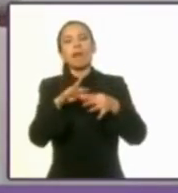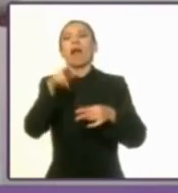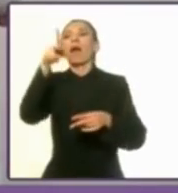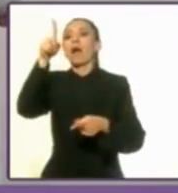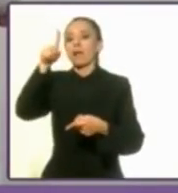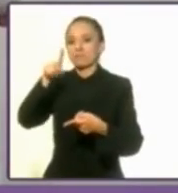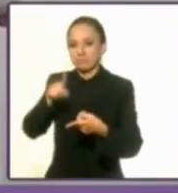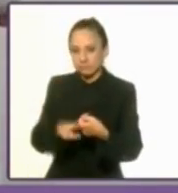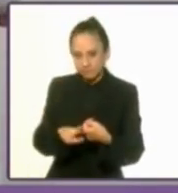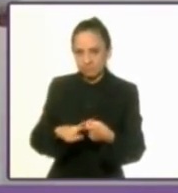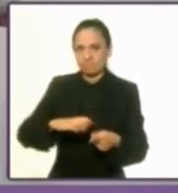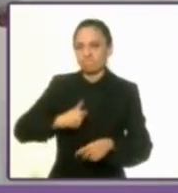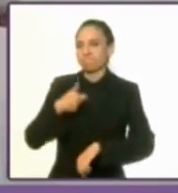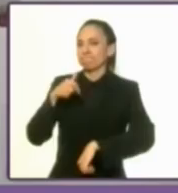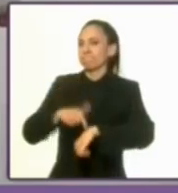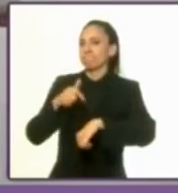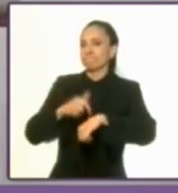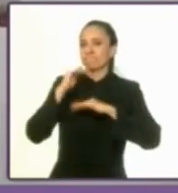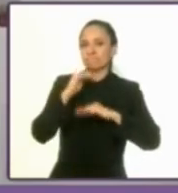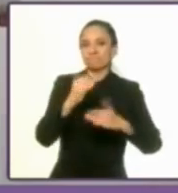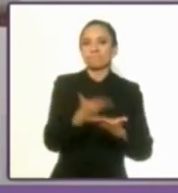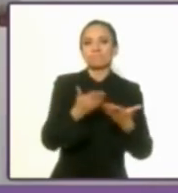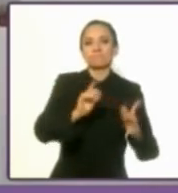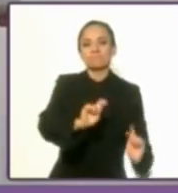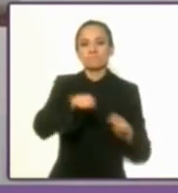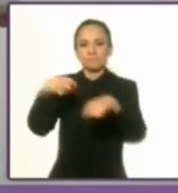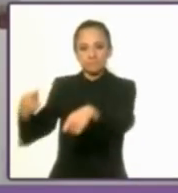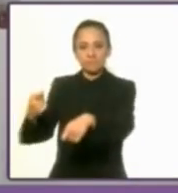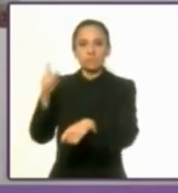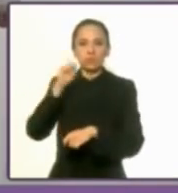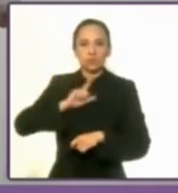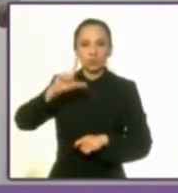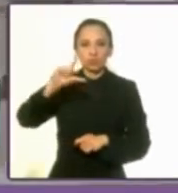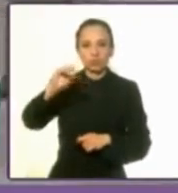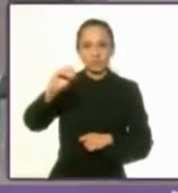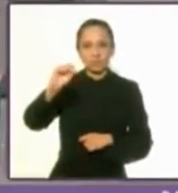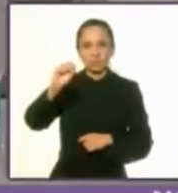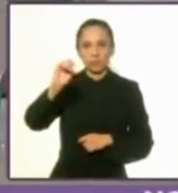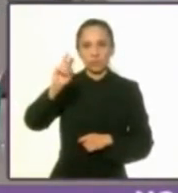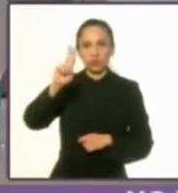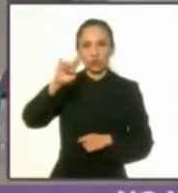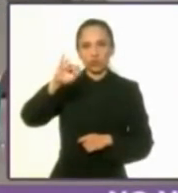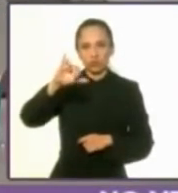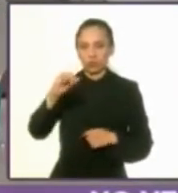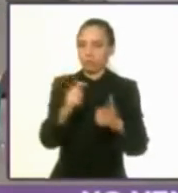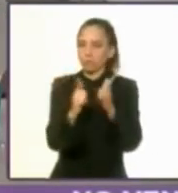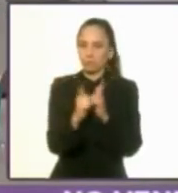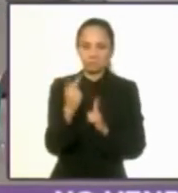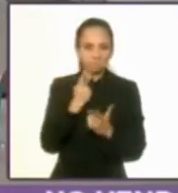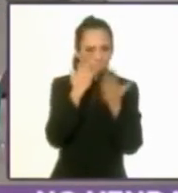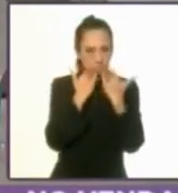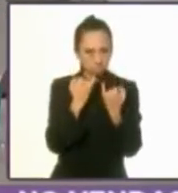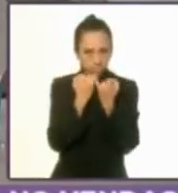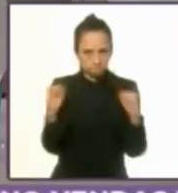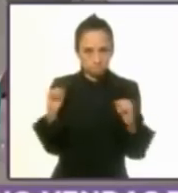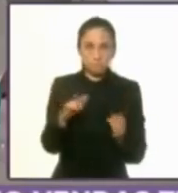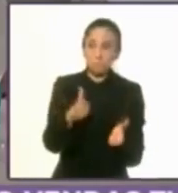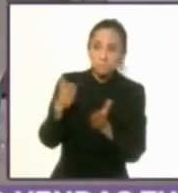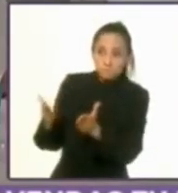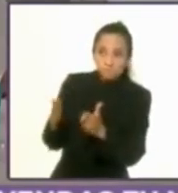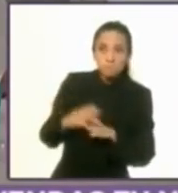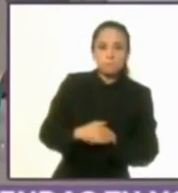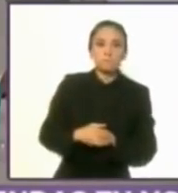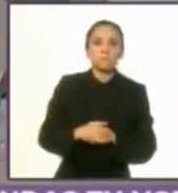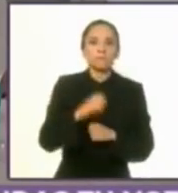candidata a purificación carpinteyro tiene el uso de la palabra lorena osornio candidata sin partido claudio james bond no ha perdido el derecho de réplica